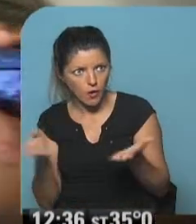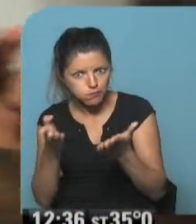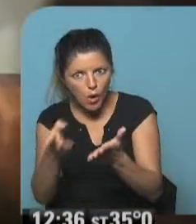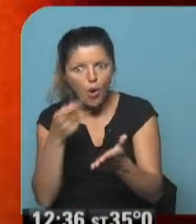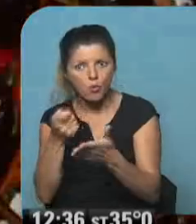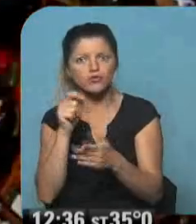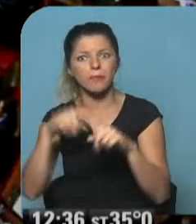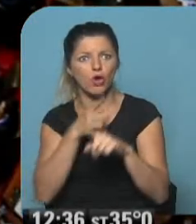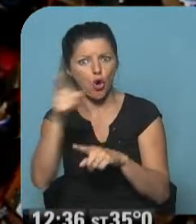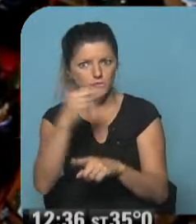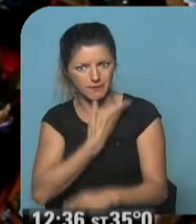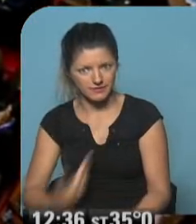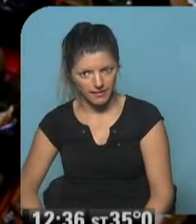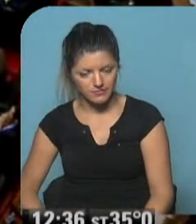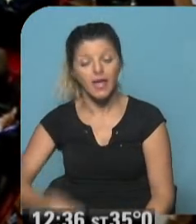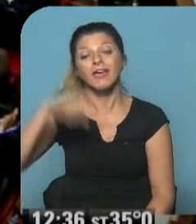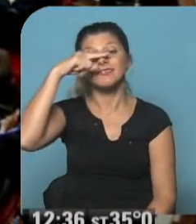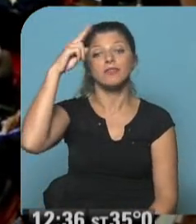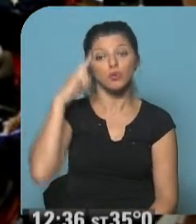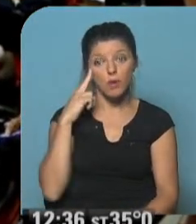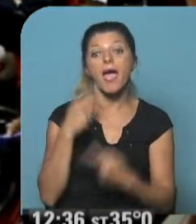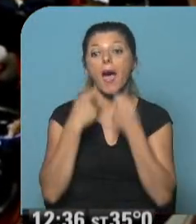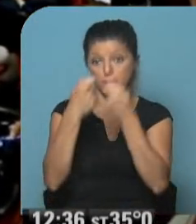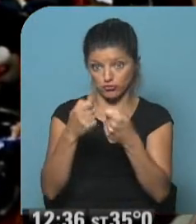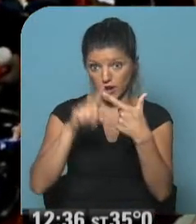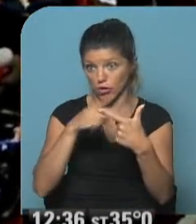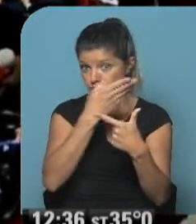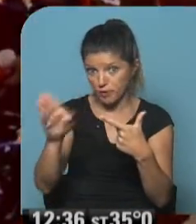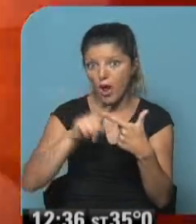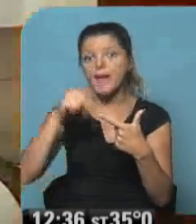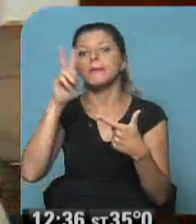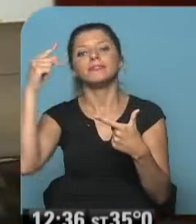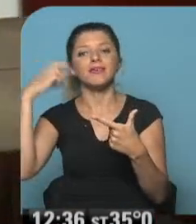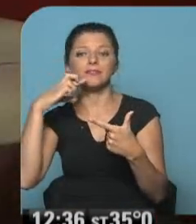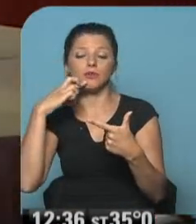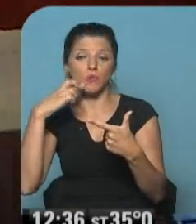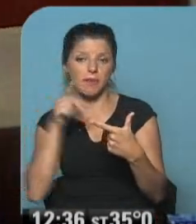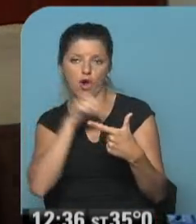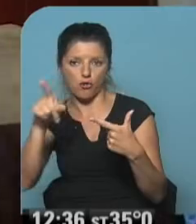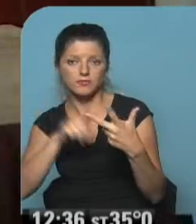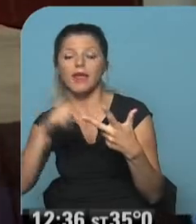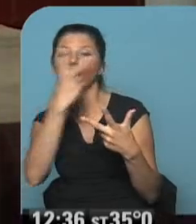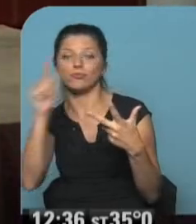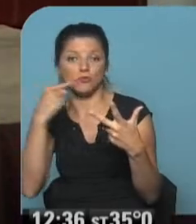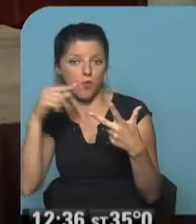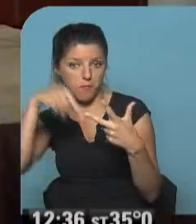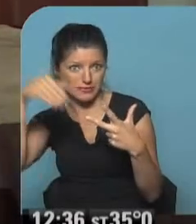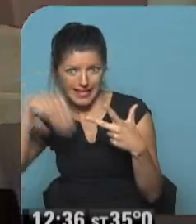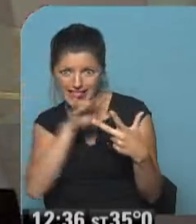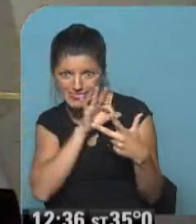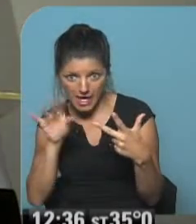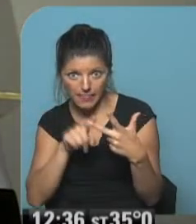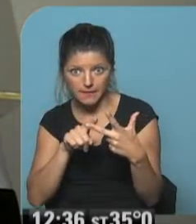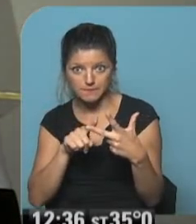obtuvo 79 votos a favor, 19 en contra y 21 abstenciones. El partido fujimorista anunció, no obstante,